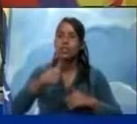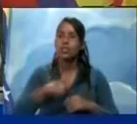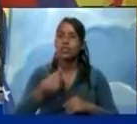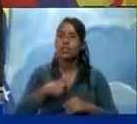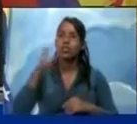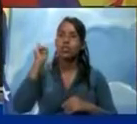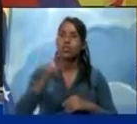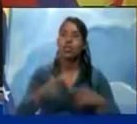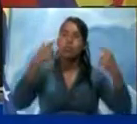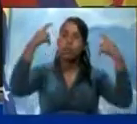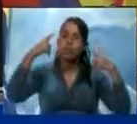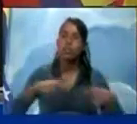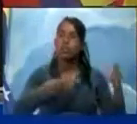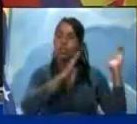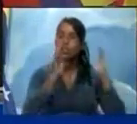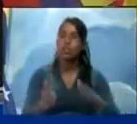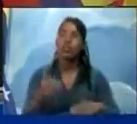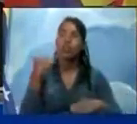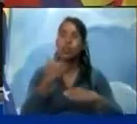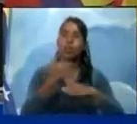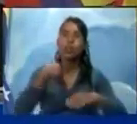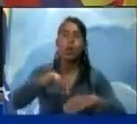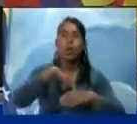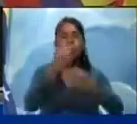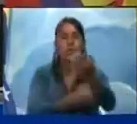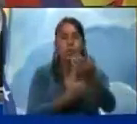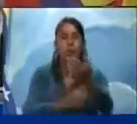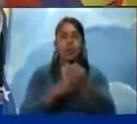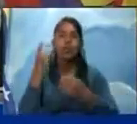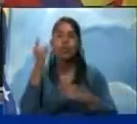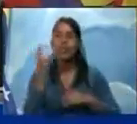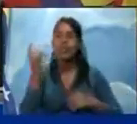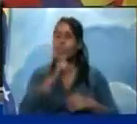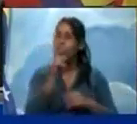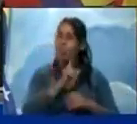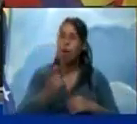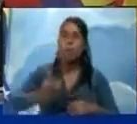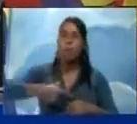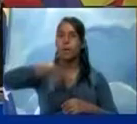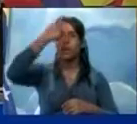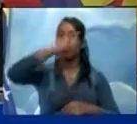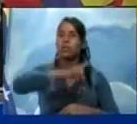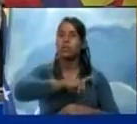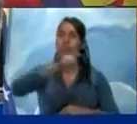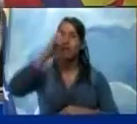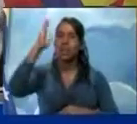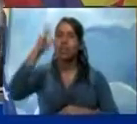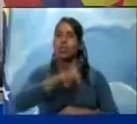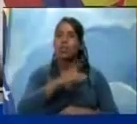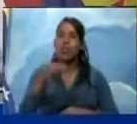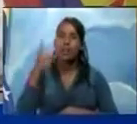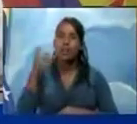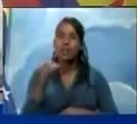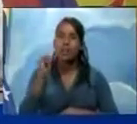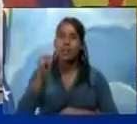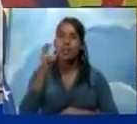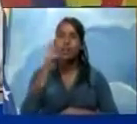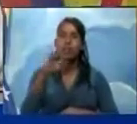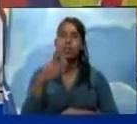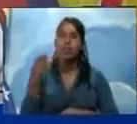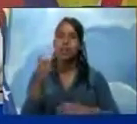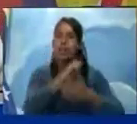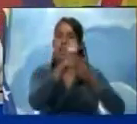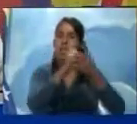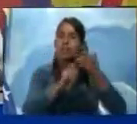también soy creyente como Amén. Nuestro hermano Daniel, y no me avergüenzo del Dios de Daniel. Y mire lo que